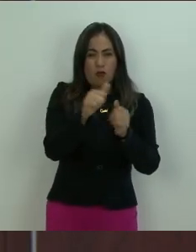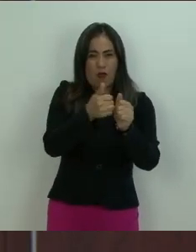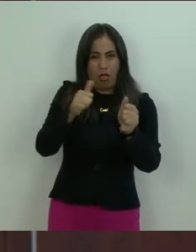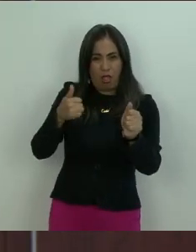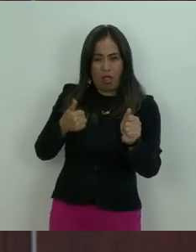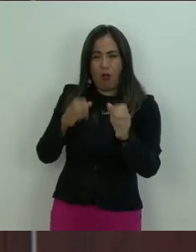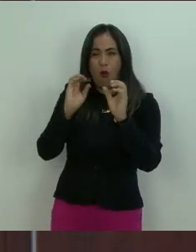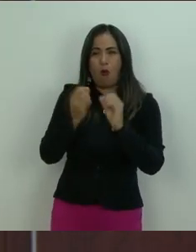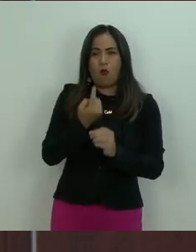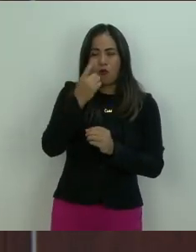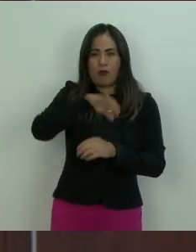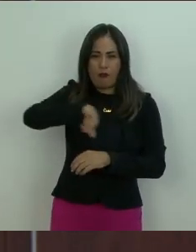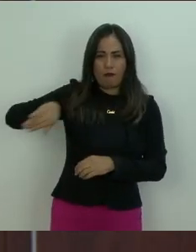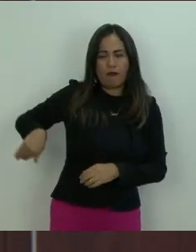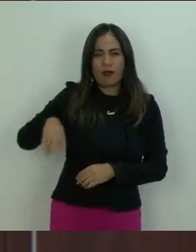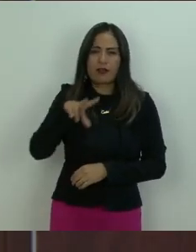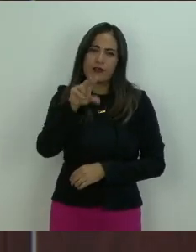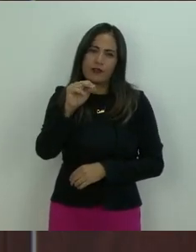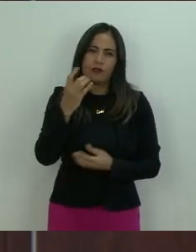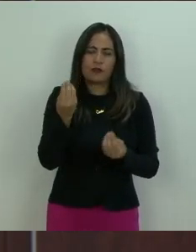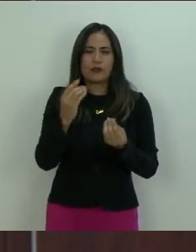se quede afuera. Muchísimas gracias.